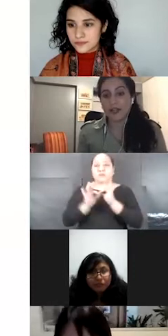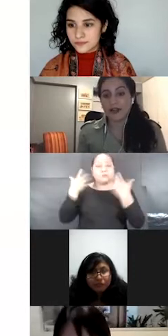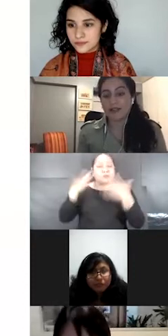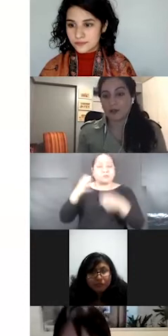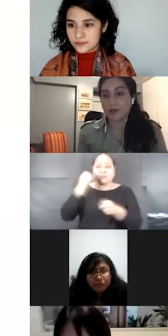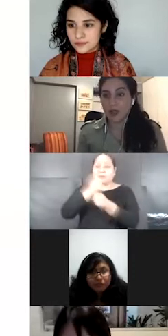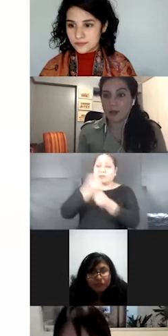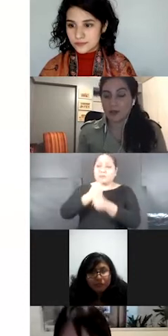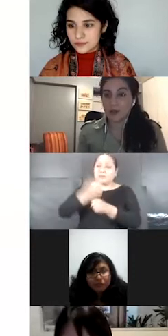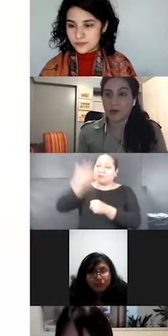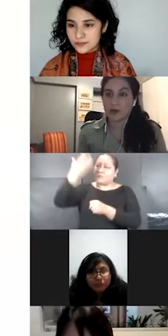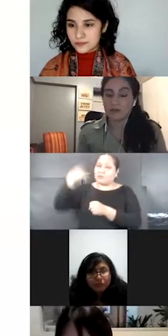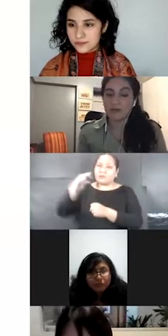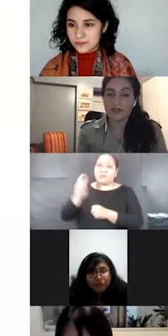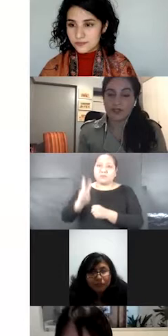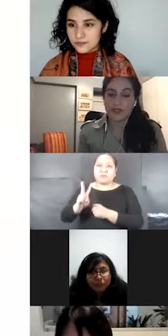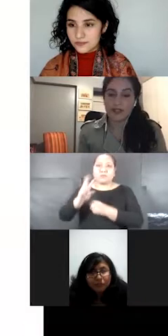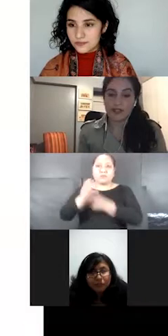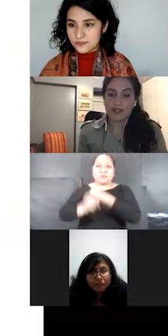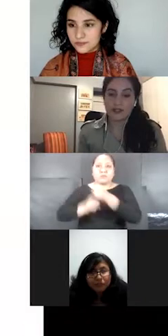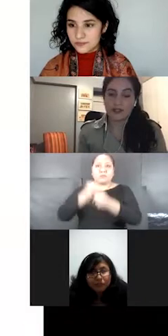trabajando ya hace 2 años con